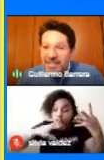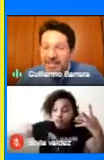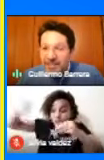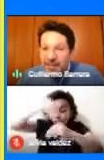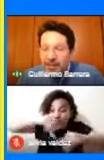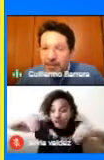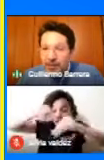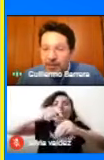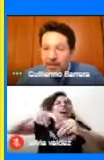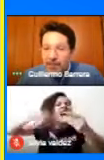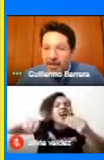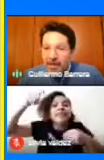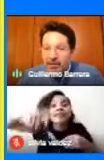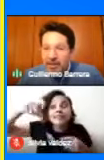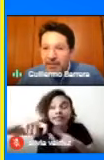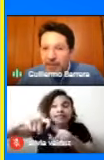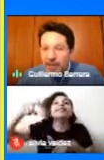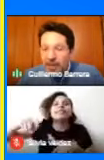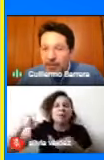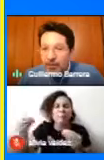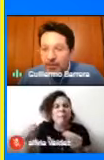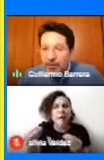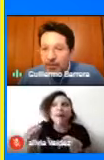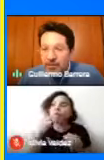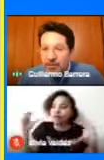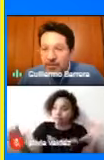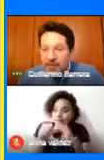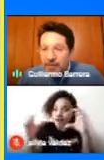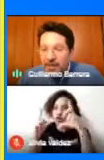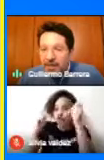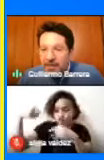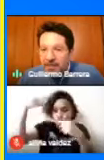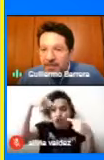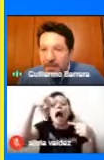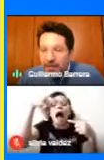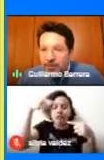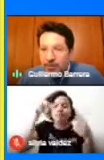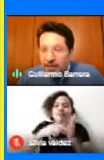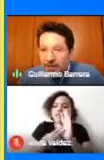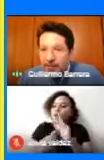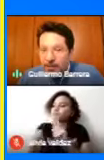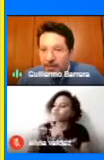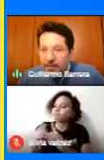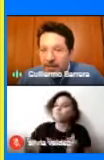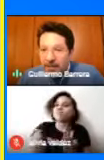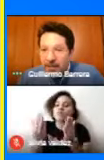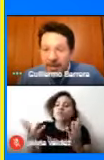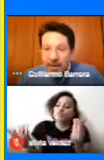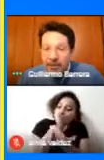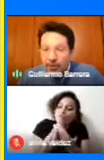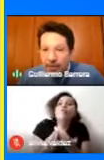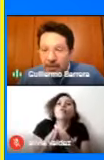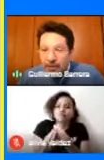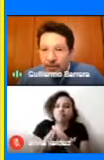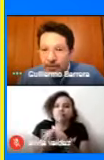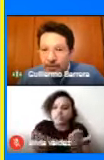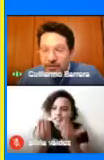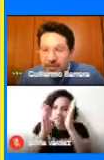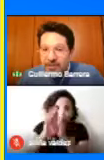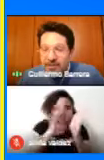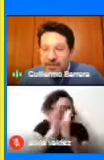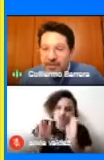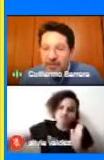se necesitan para que una actividad como el turismo termine beneficiando colectivamente a todo el